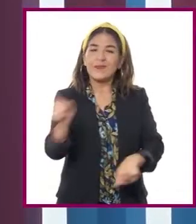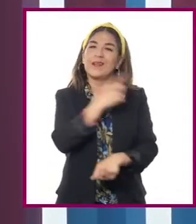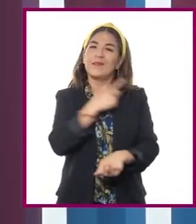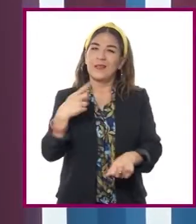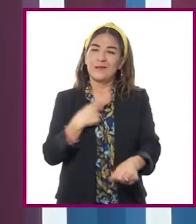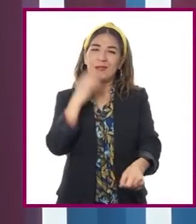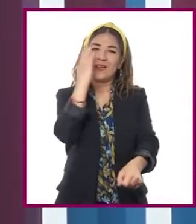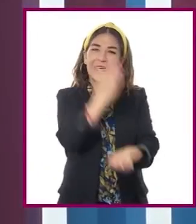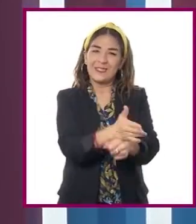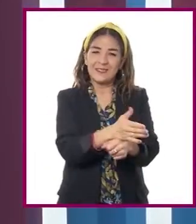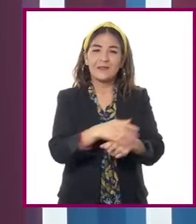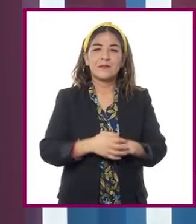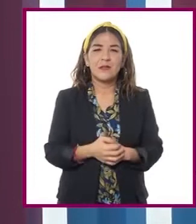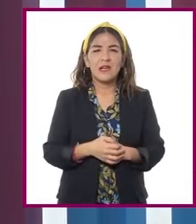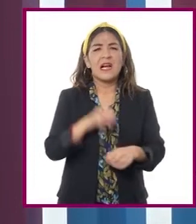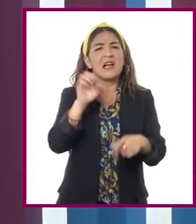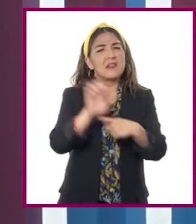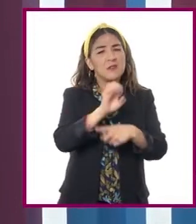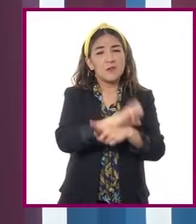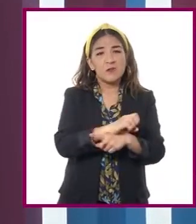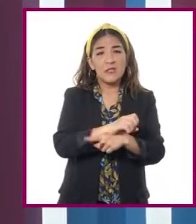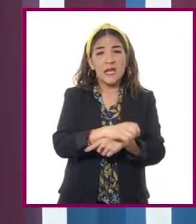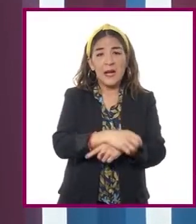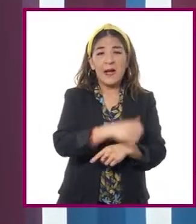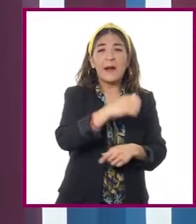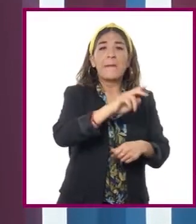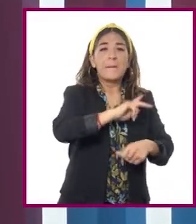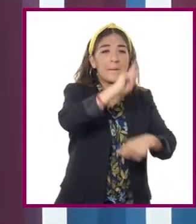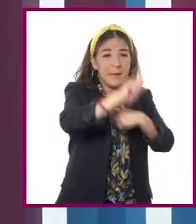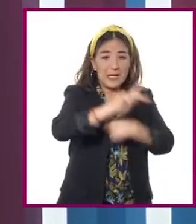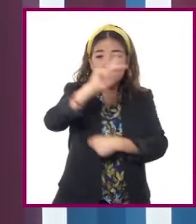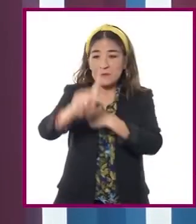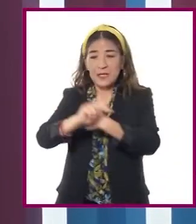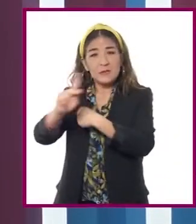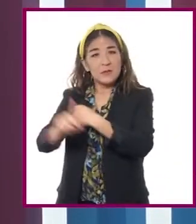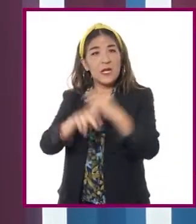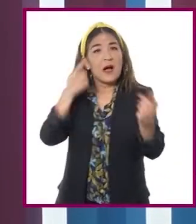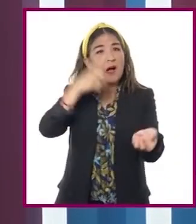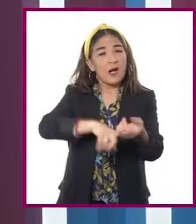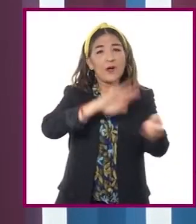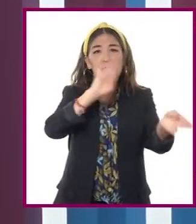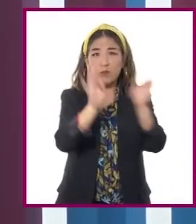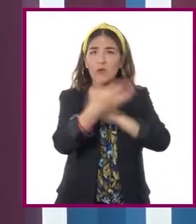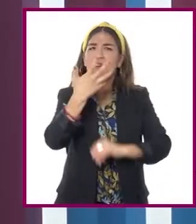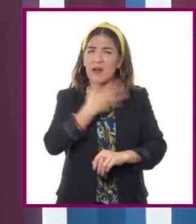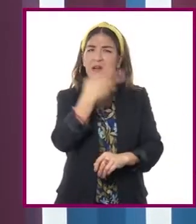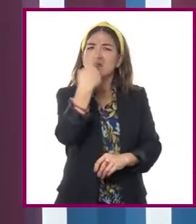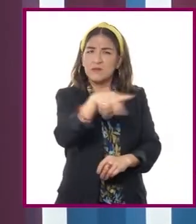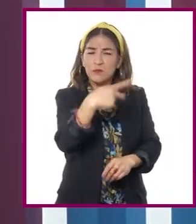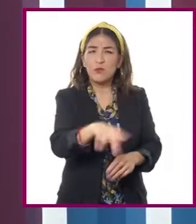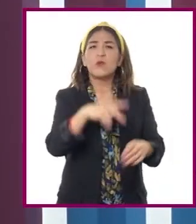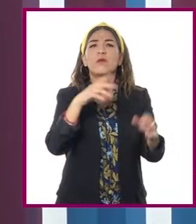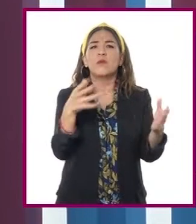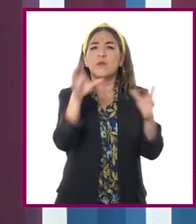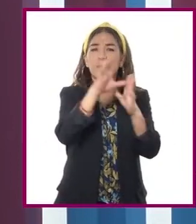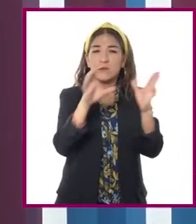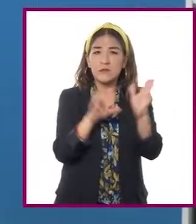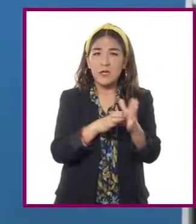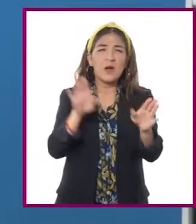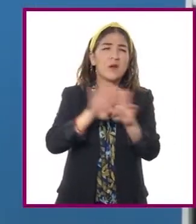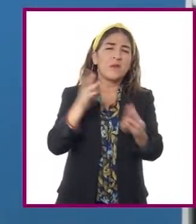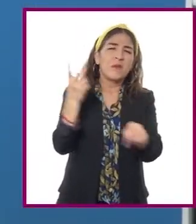Entonces, ¿cada país tiene su propia constitución y en el pasado cada civilización tuvo sus propias